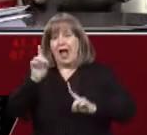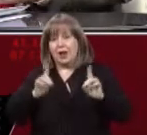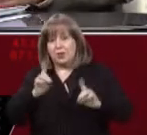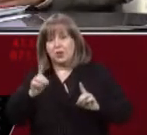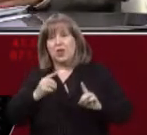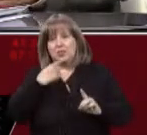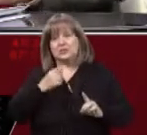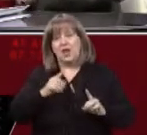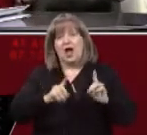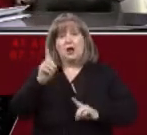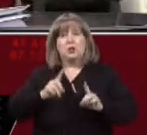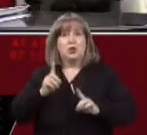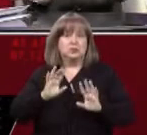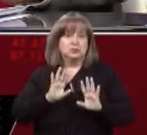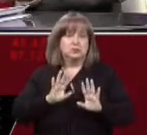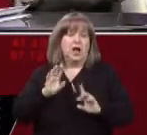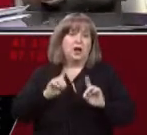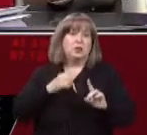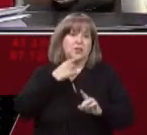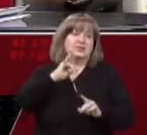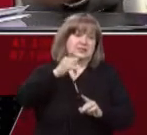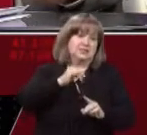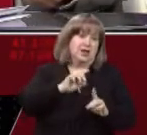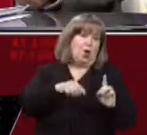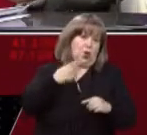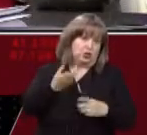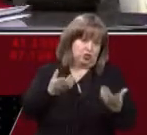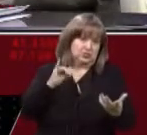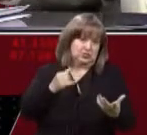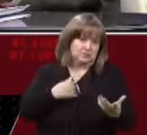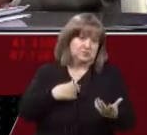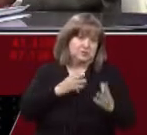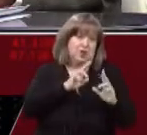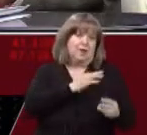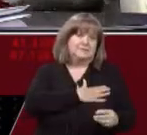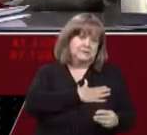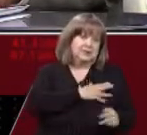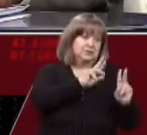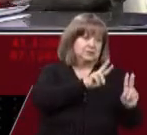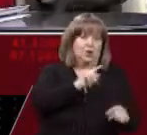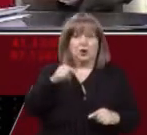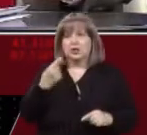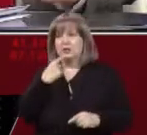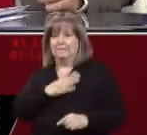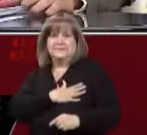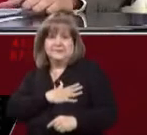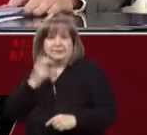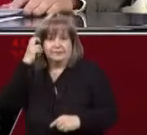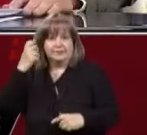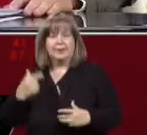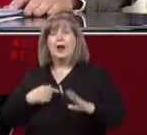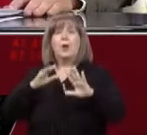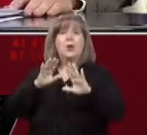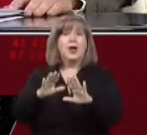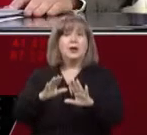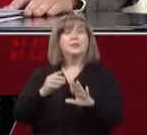naturalice después, el hecho de que ocurra no es lo verdaderamente grave, porque en algunos casos, por lo menos, podemos llegar a pensar que esto